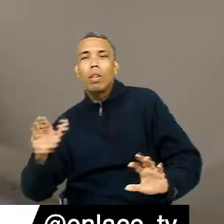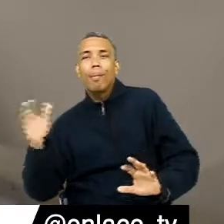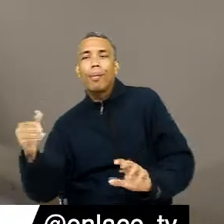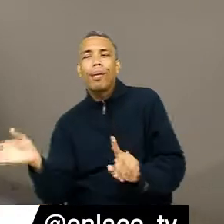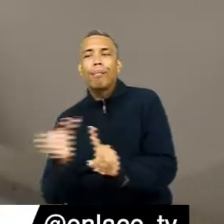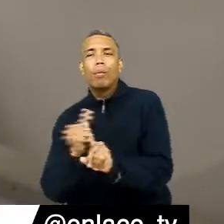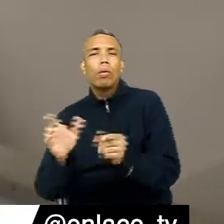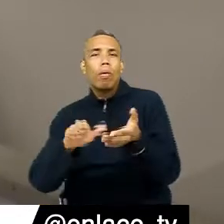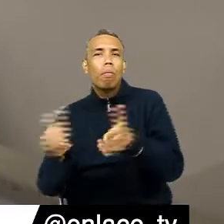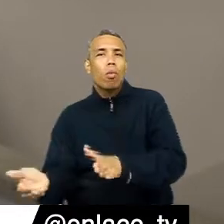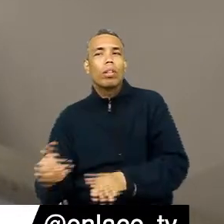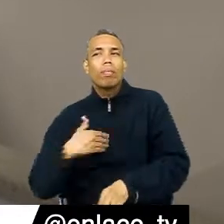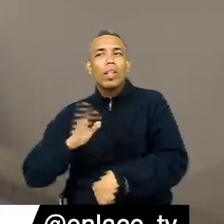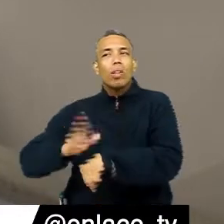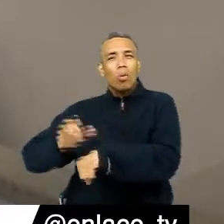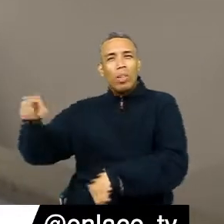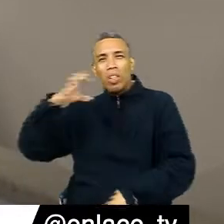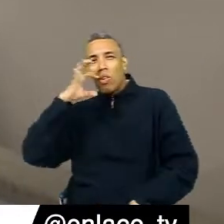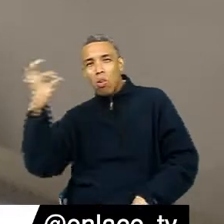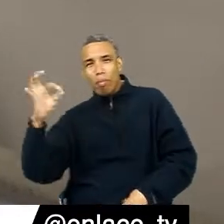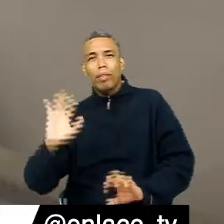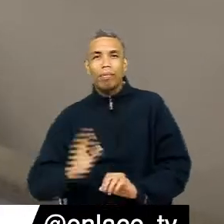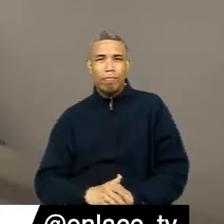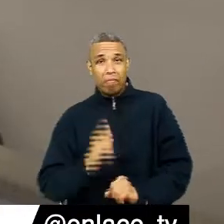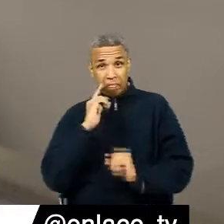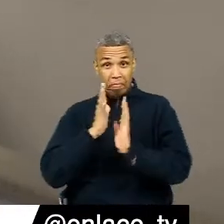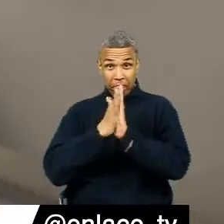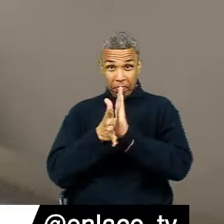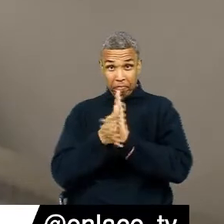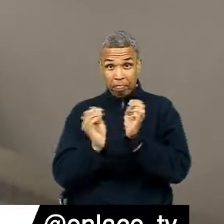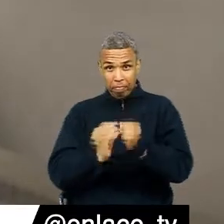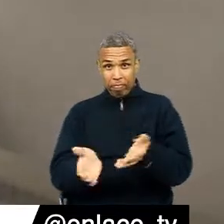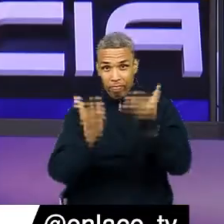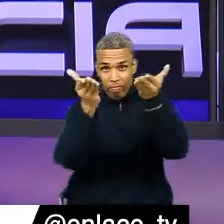que se registra desde el Palacio de Justicia. Ustedes tienen más en estudio. Muy buenas tardes.